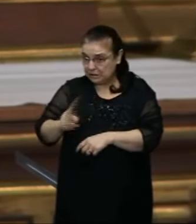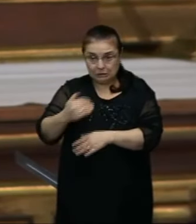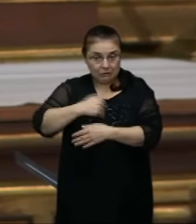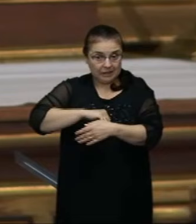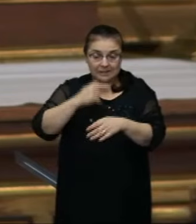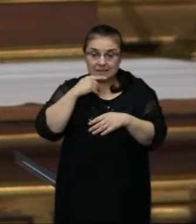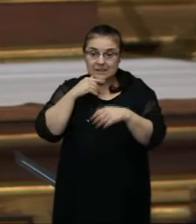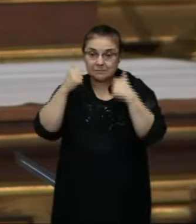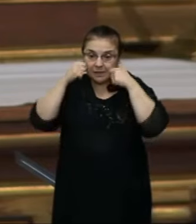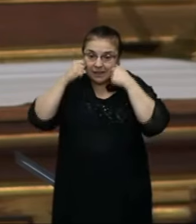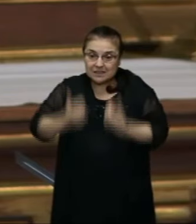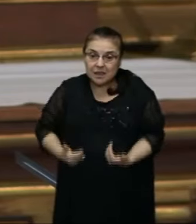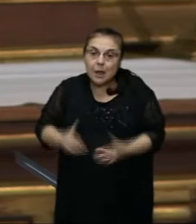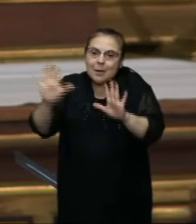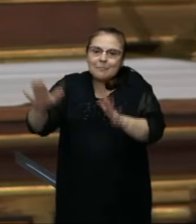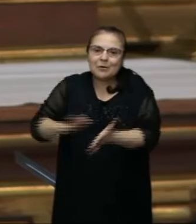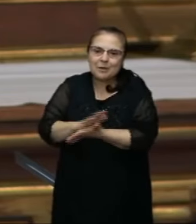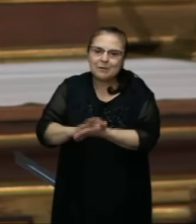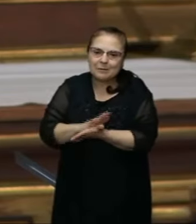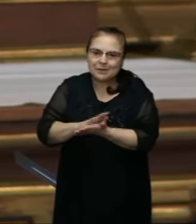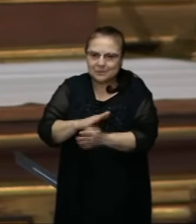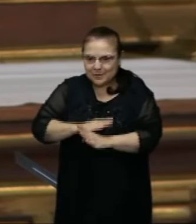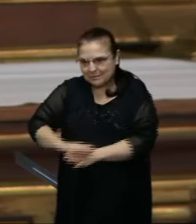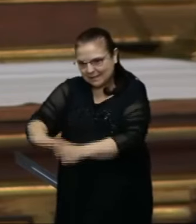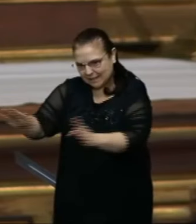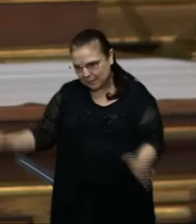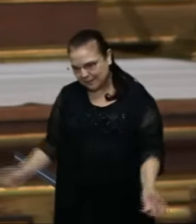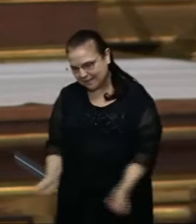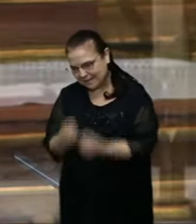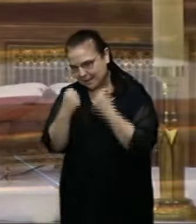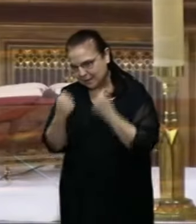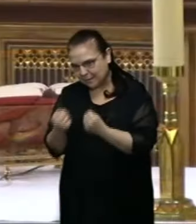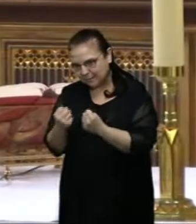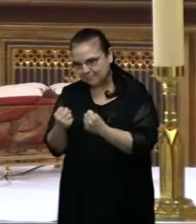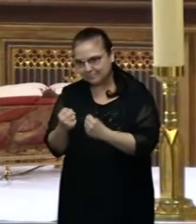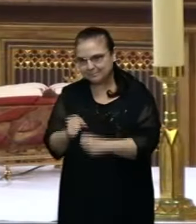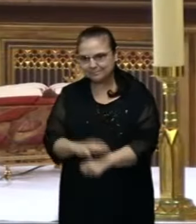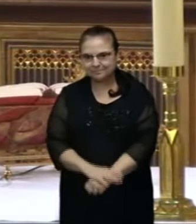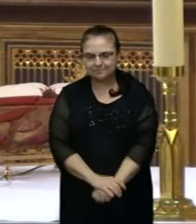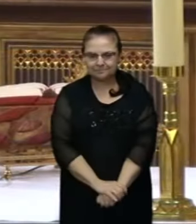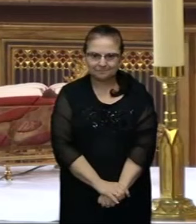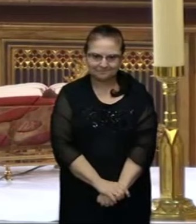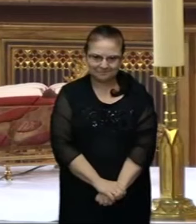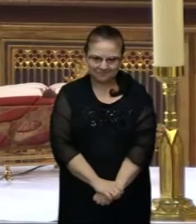que entres en mi casa, pero una palabra tuya bastará.